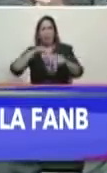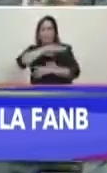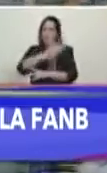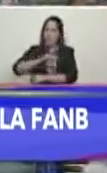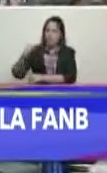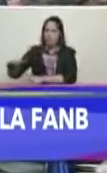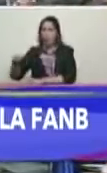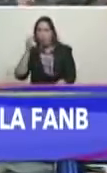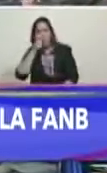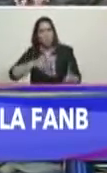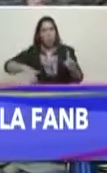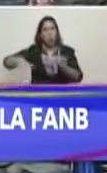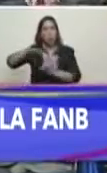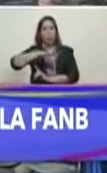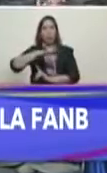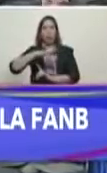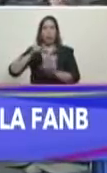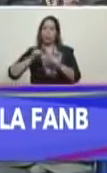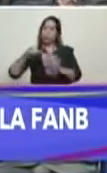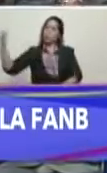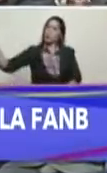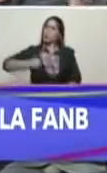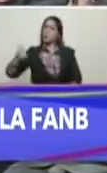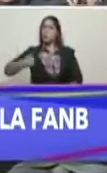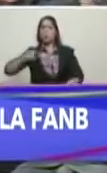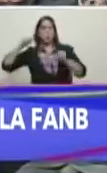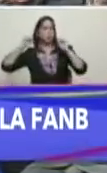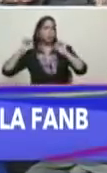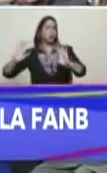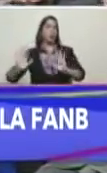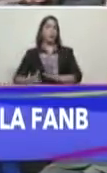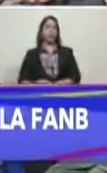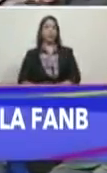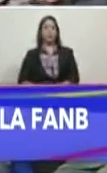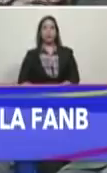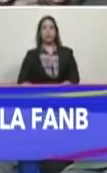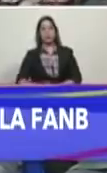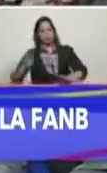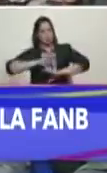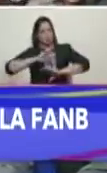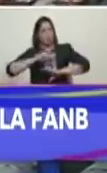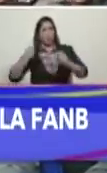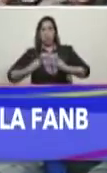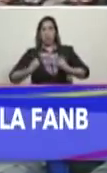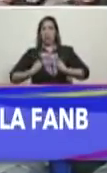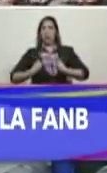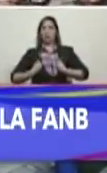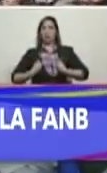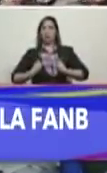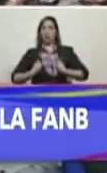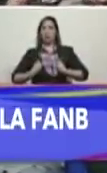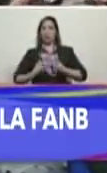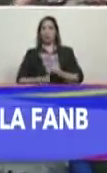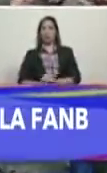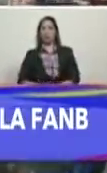este pueblo, a costa de nuestra propia vida, si fuese necesario.